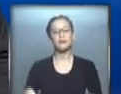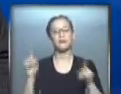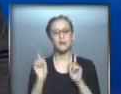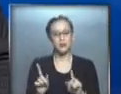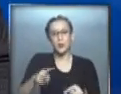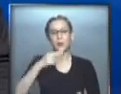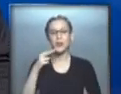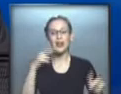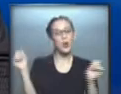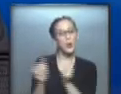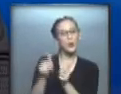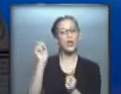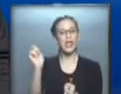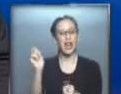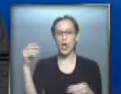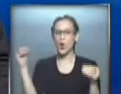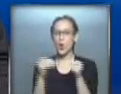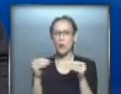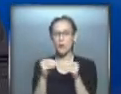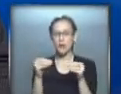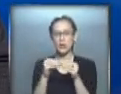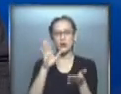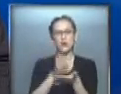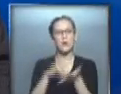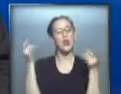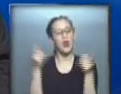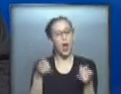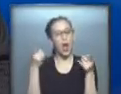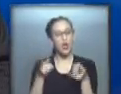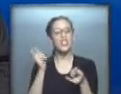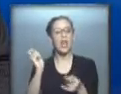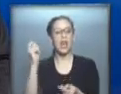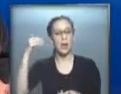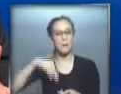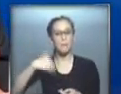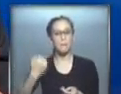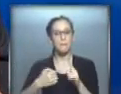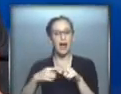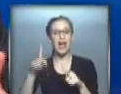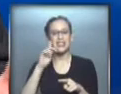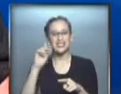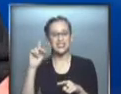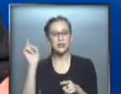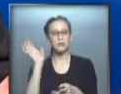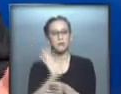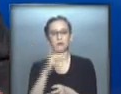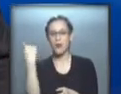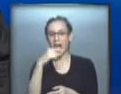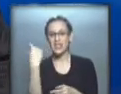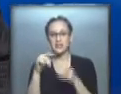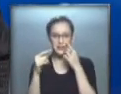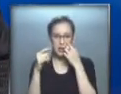a mi lado también está nuestro columnista del rock max y martina con visión 7 rock